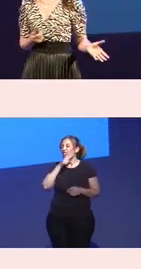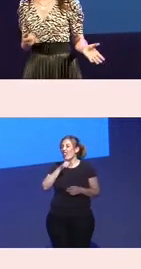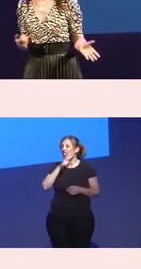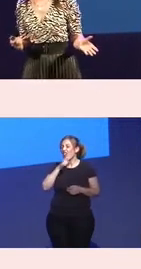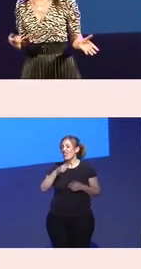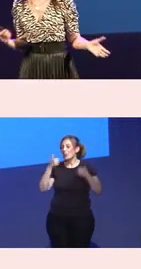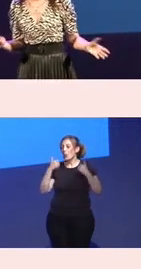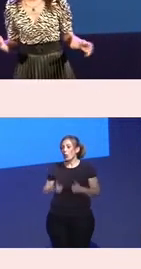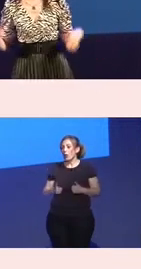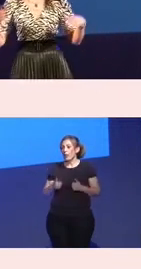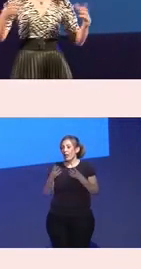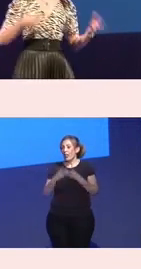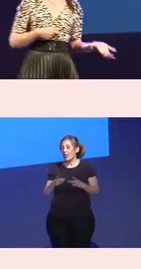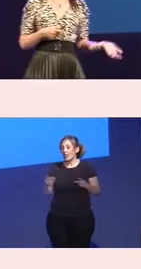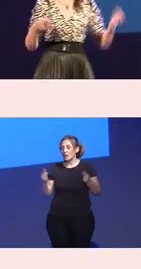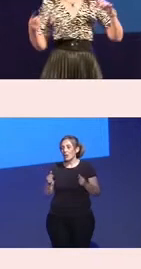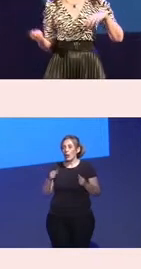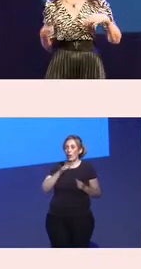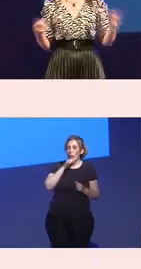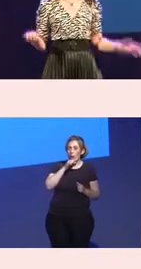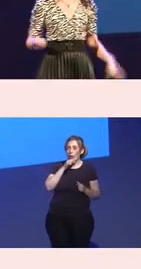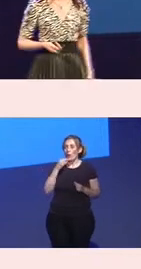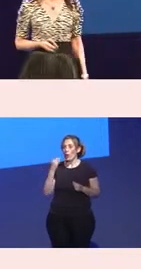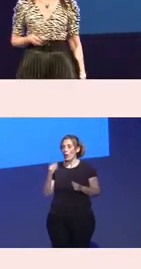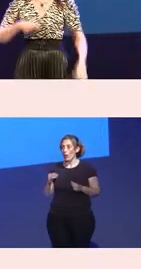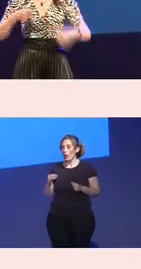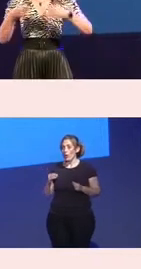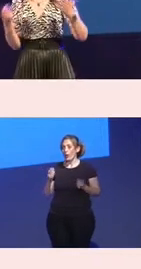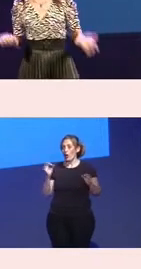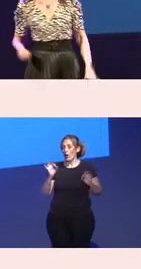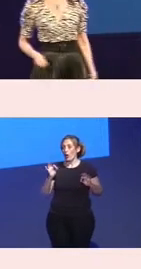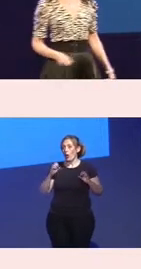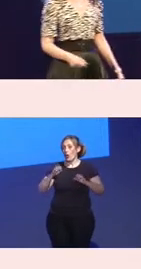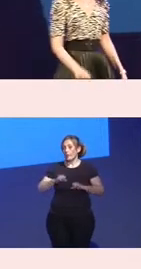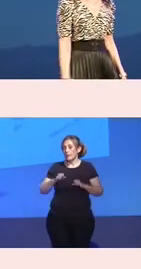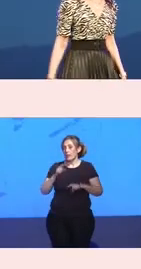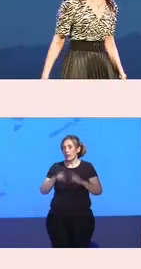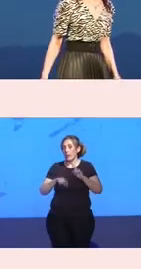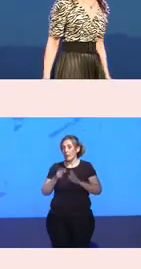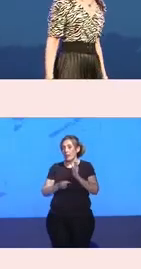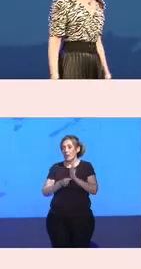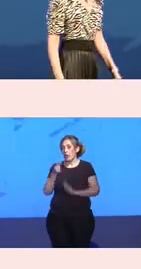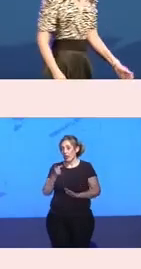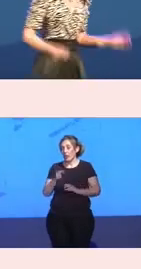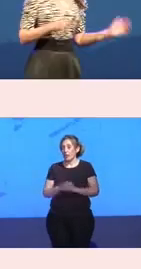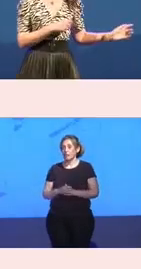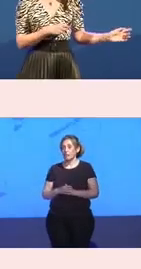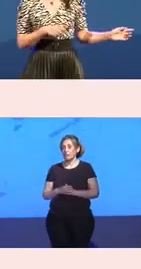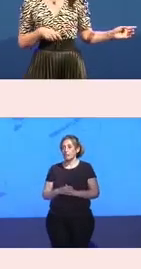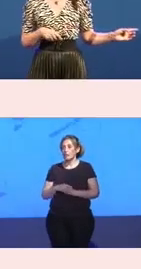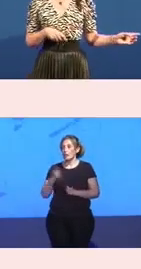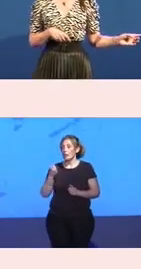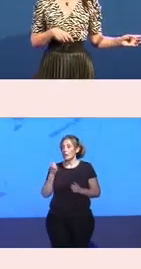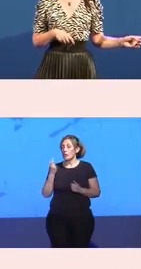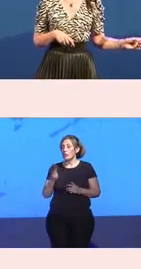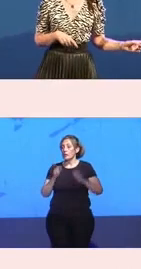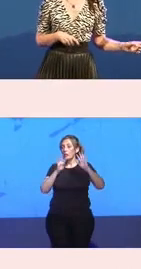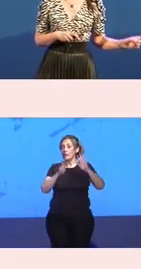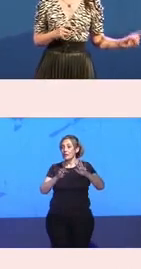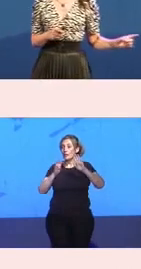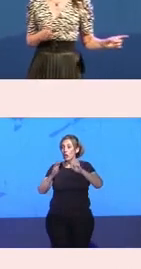el cuerpo tampoco se descompone Igual cuando uno es anciano que cuando es joven o cuando tiene otro tipo de condicionantes desde 1980